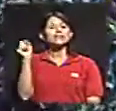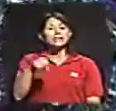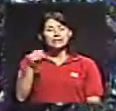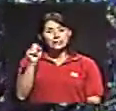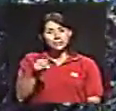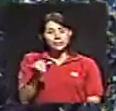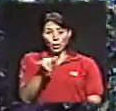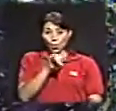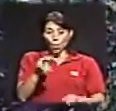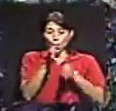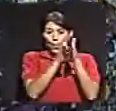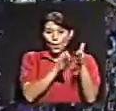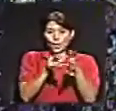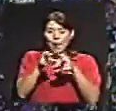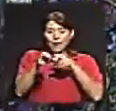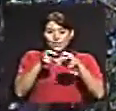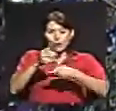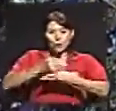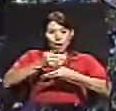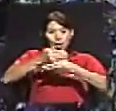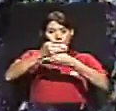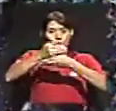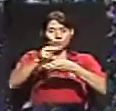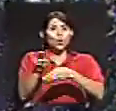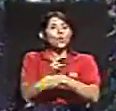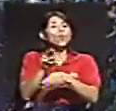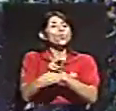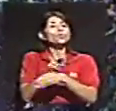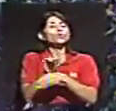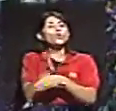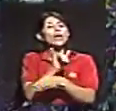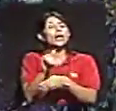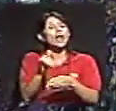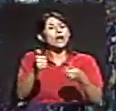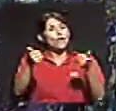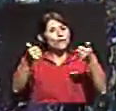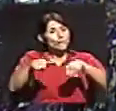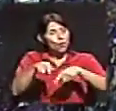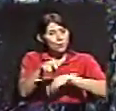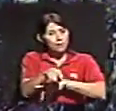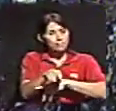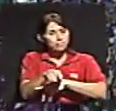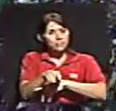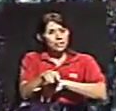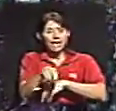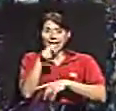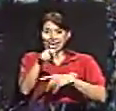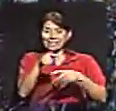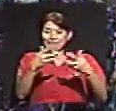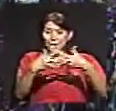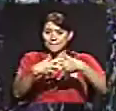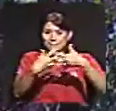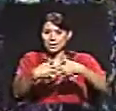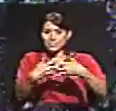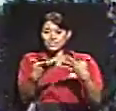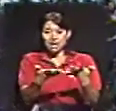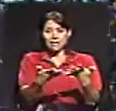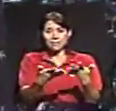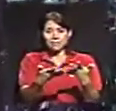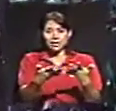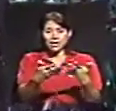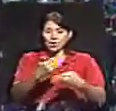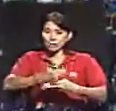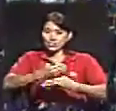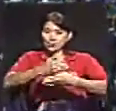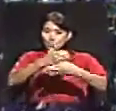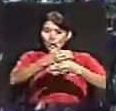plan regulador, el uso era conforme, casi que esa empresa desarrolladora